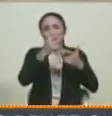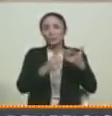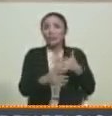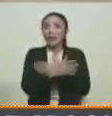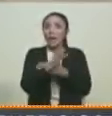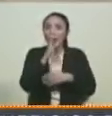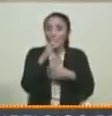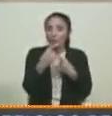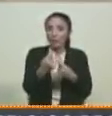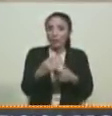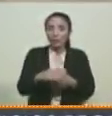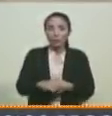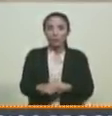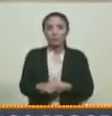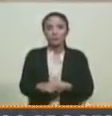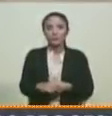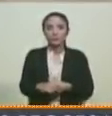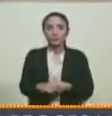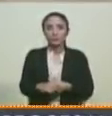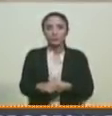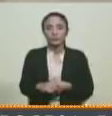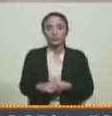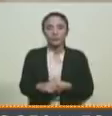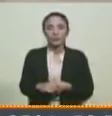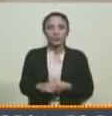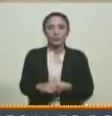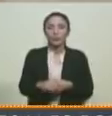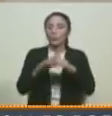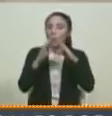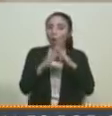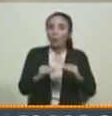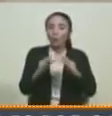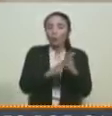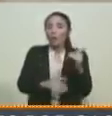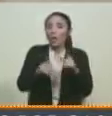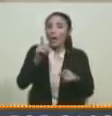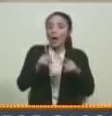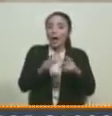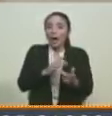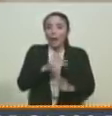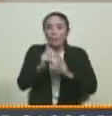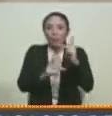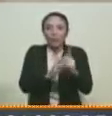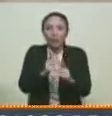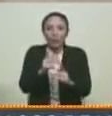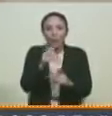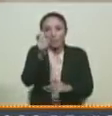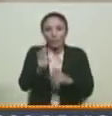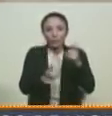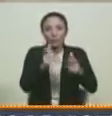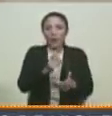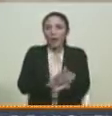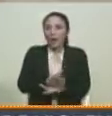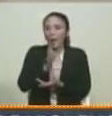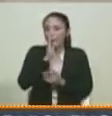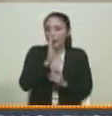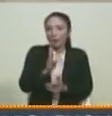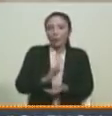persiguen, nos congelan las cuentas. Si le cancelamos a un proveedor en una cuenta en el país